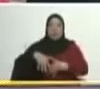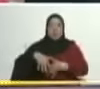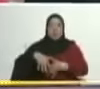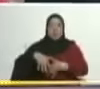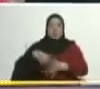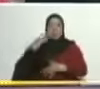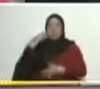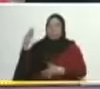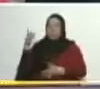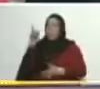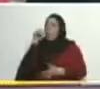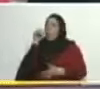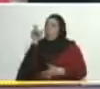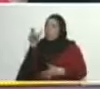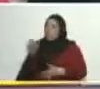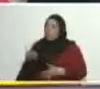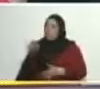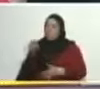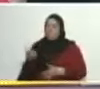A él,